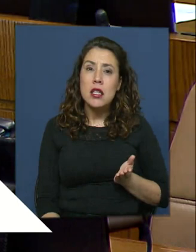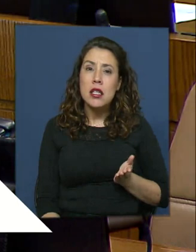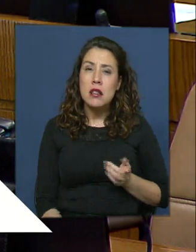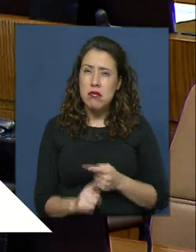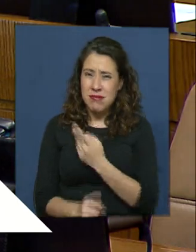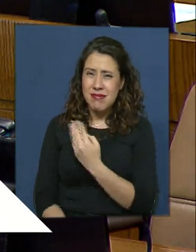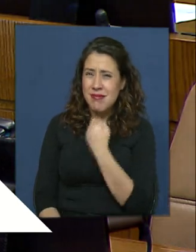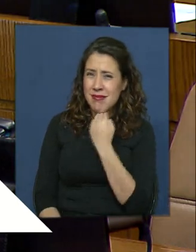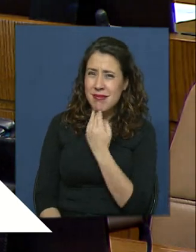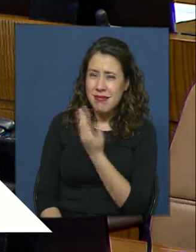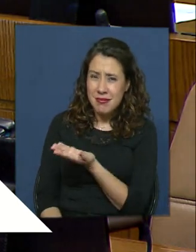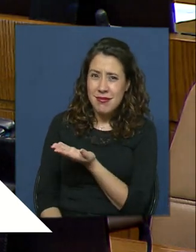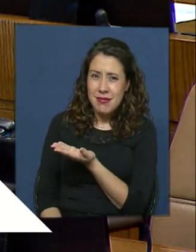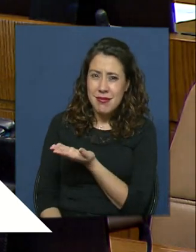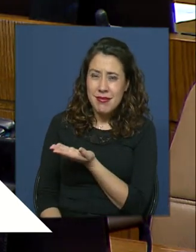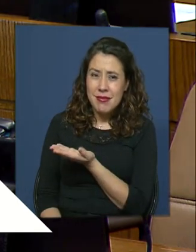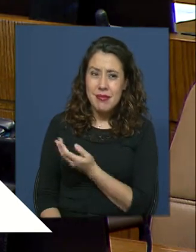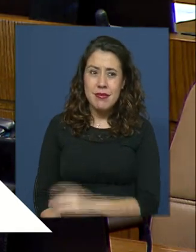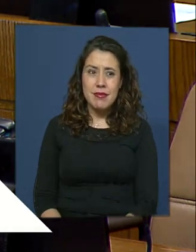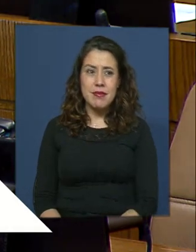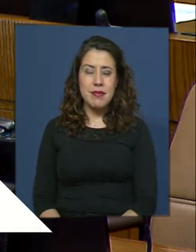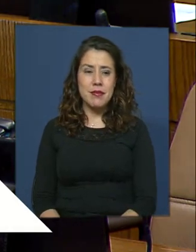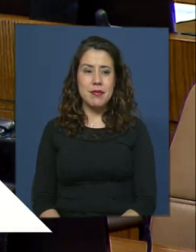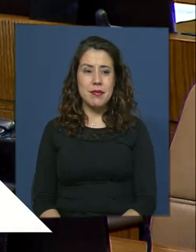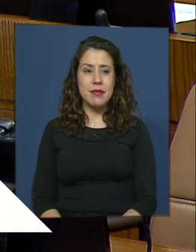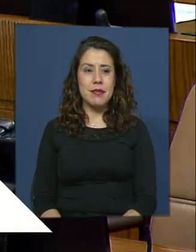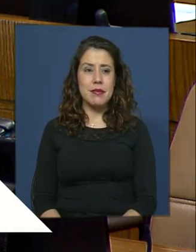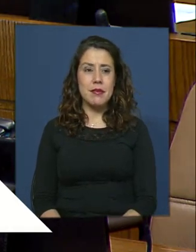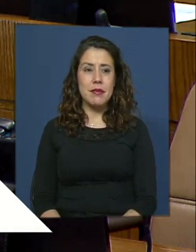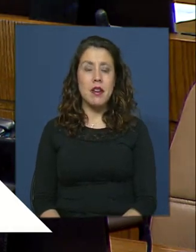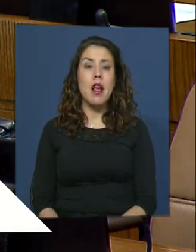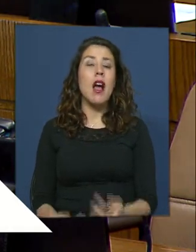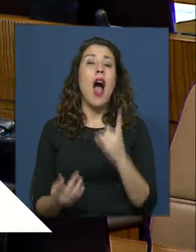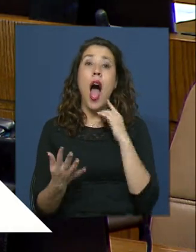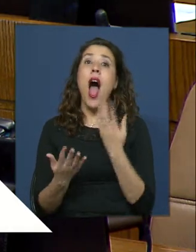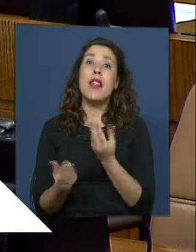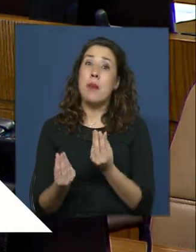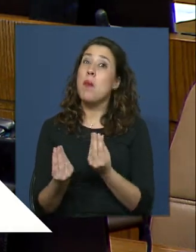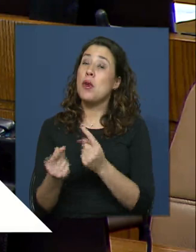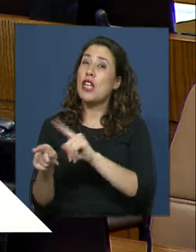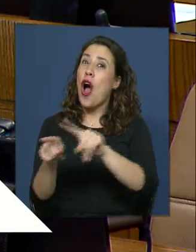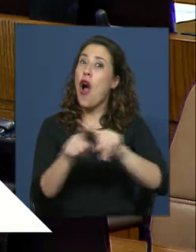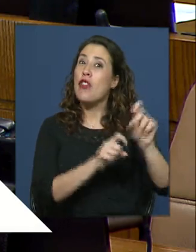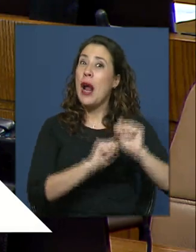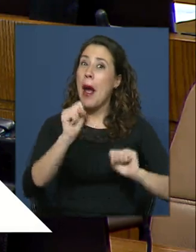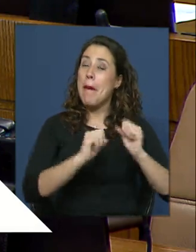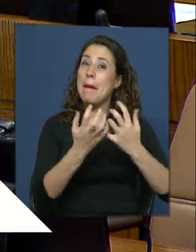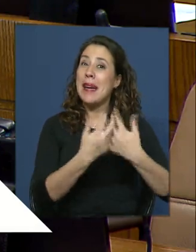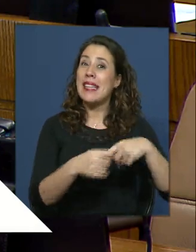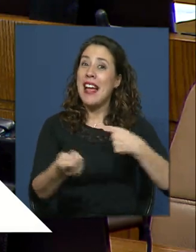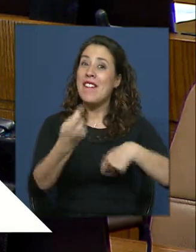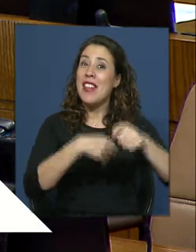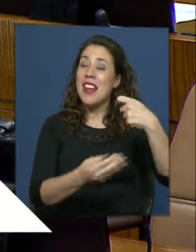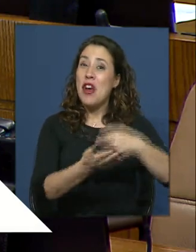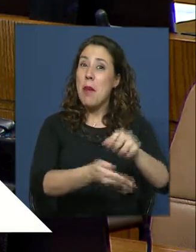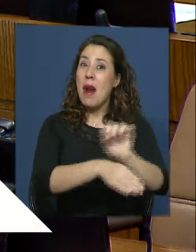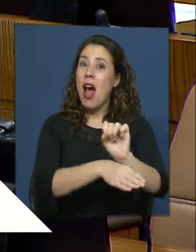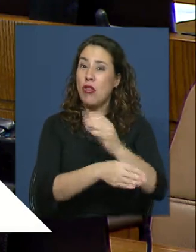vulgar que lo hizo, debe estar ocurriendo en muchas automotoras de todo Chile. Y por